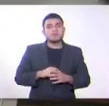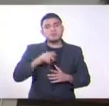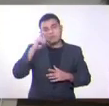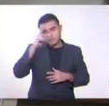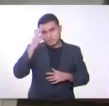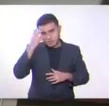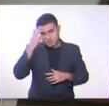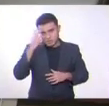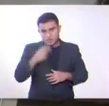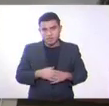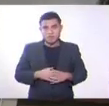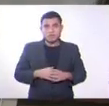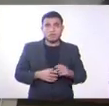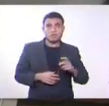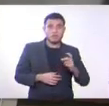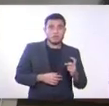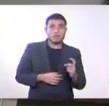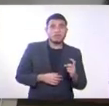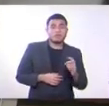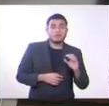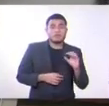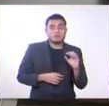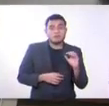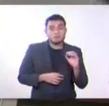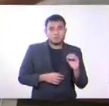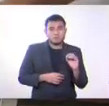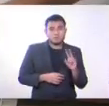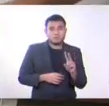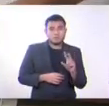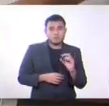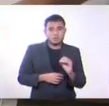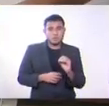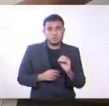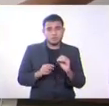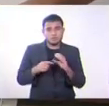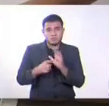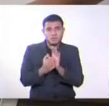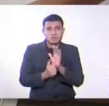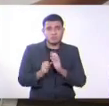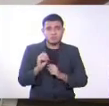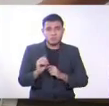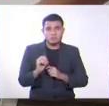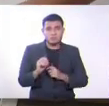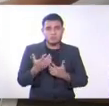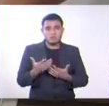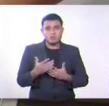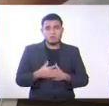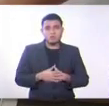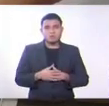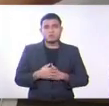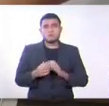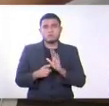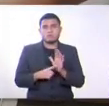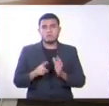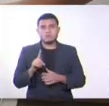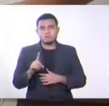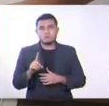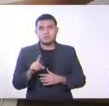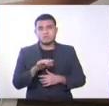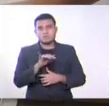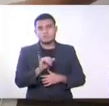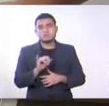es 0, tendría x sub 2 menos 0, solo x sub 2. Sí. Y si y sub 1 es 0, solo me quedaría y sub